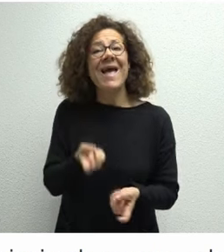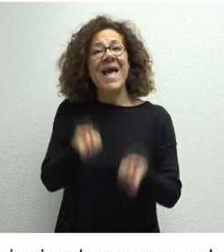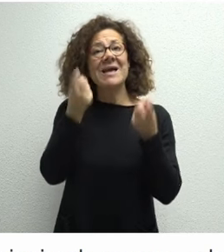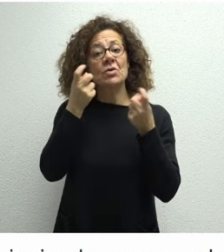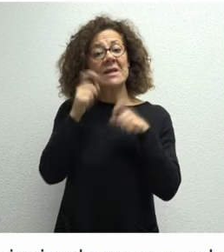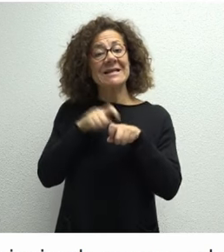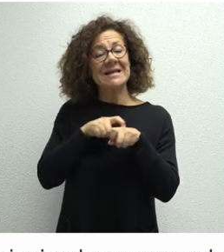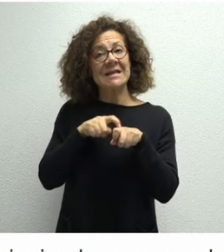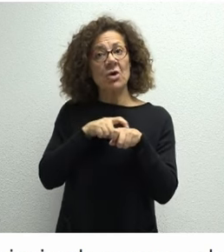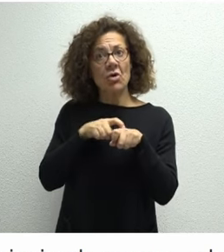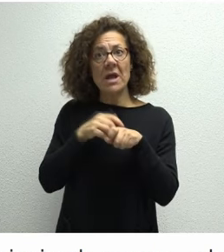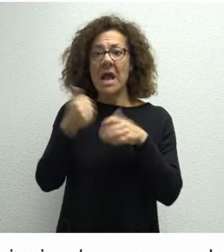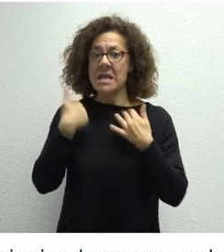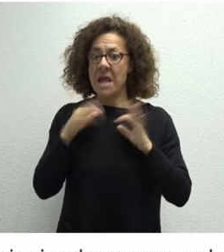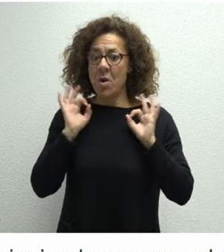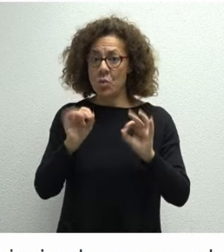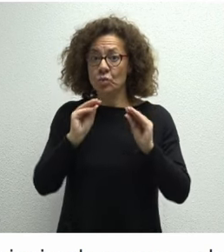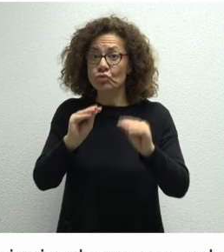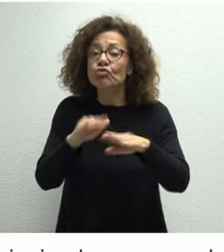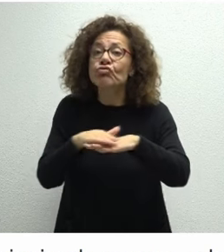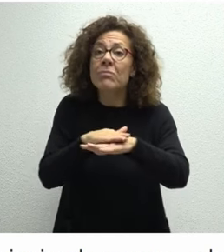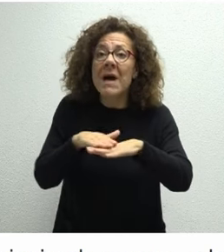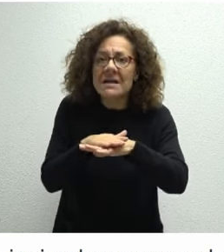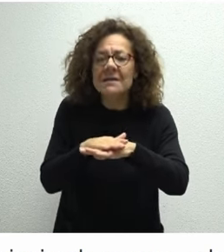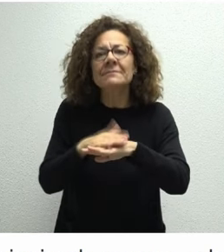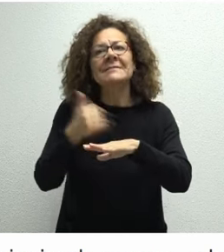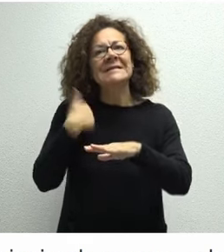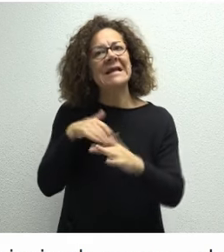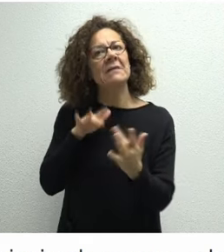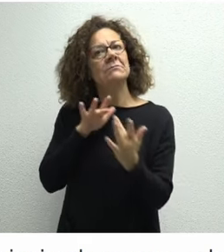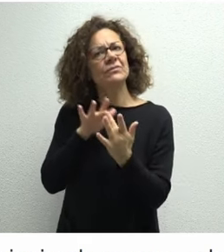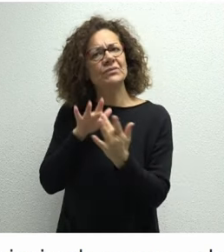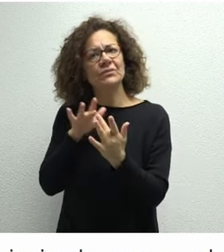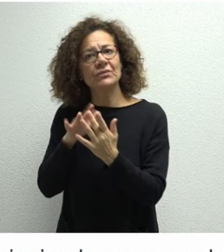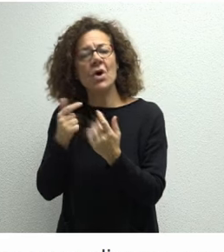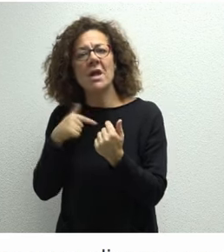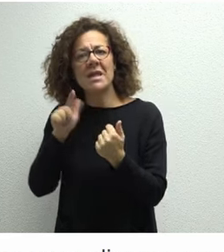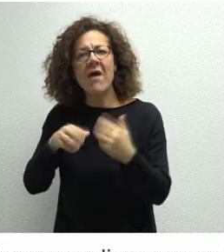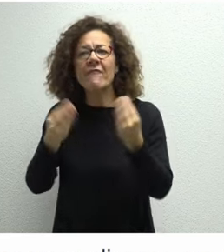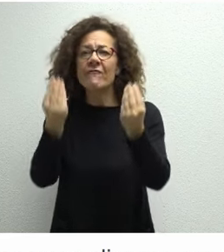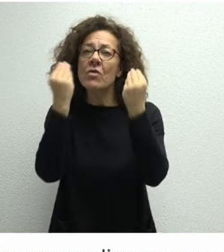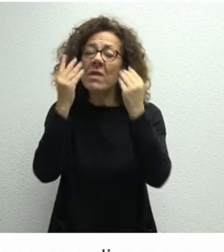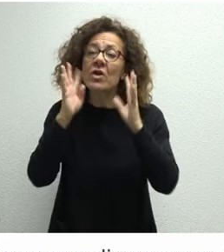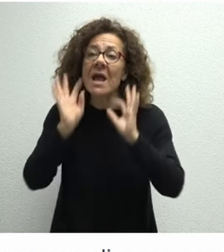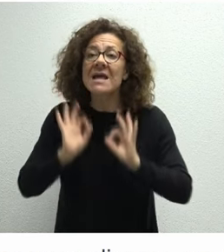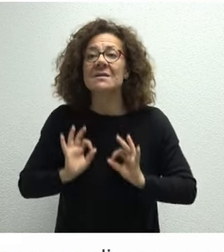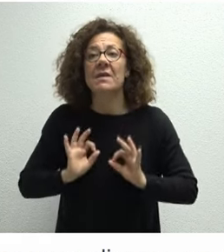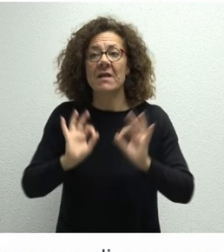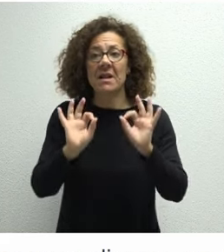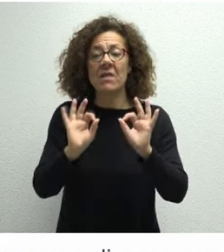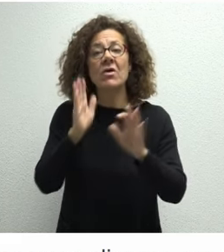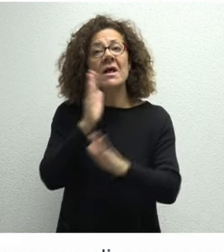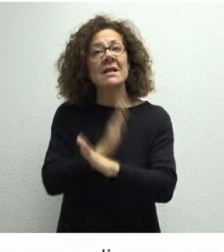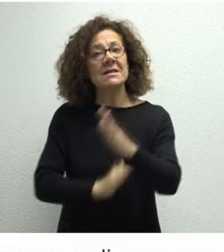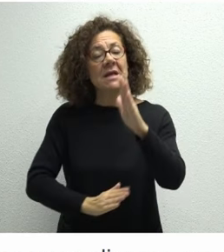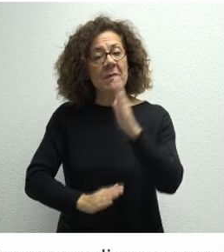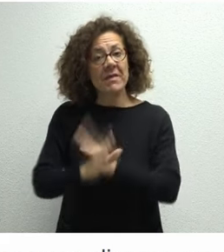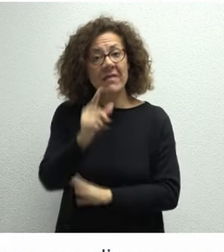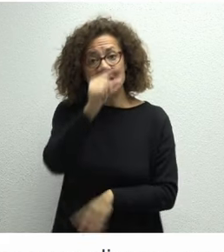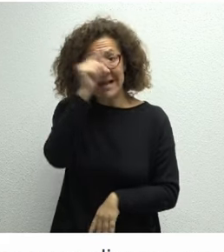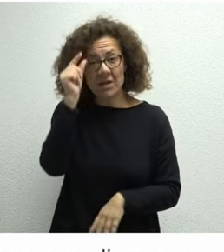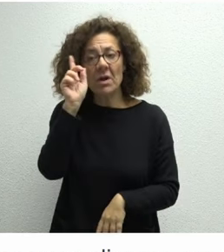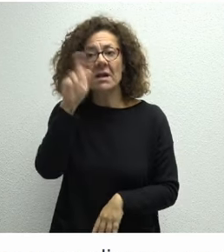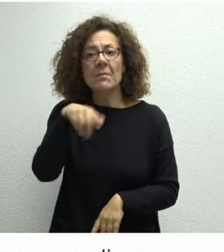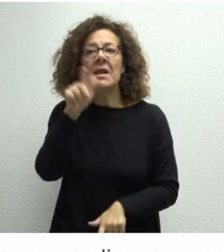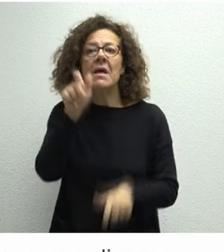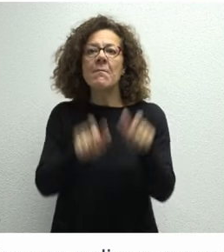psicología ya desde su base eh vayan teniendo no una formación especializada en discapacidad intelectual y